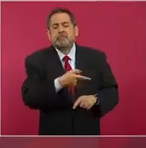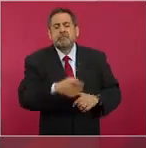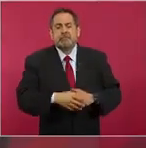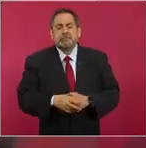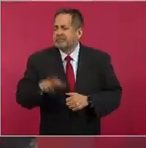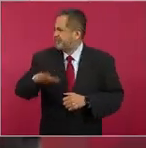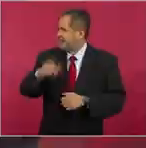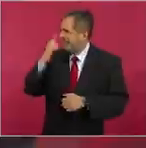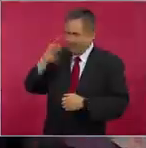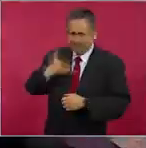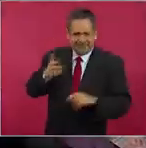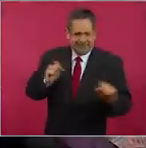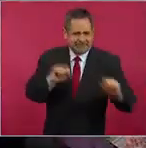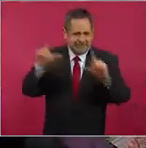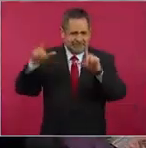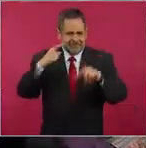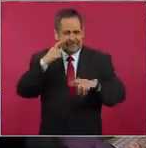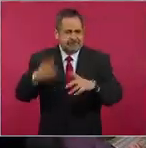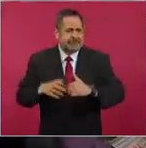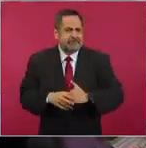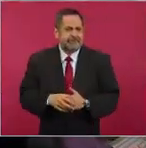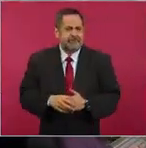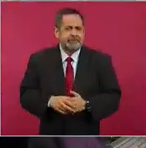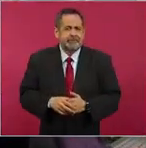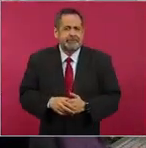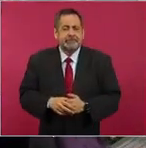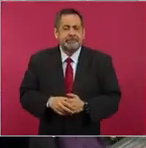¿No tienes ahí lo que manejaron?